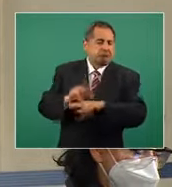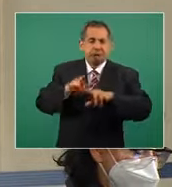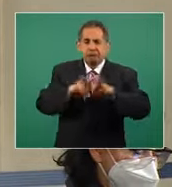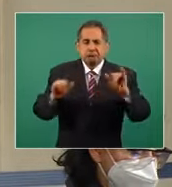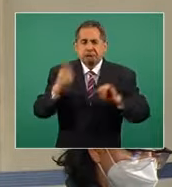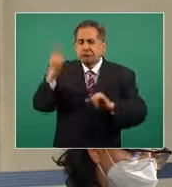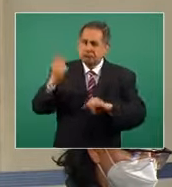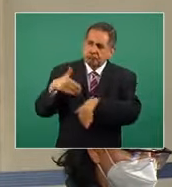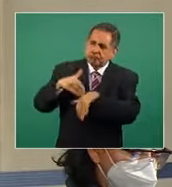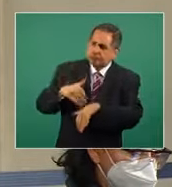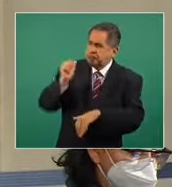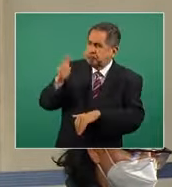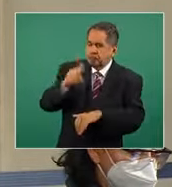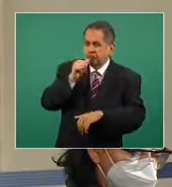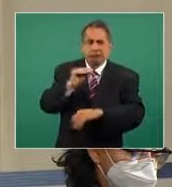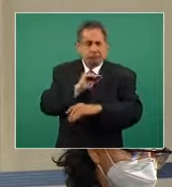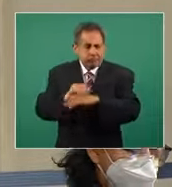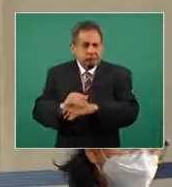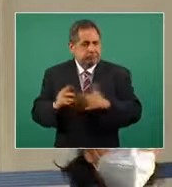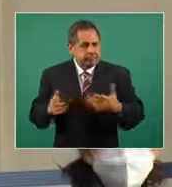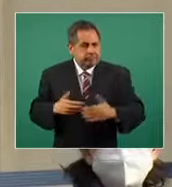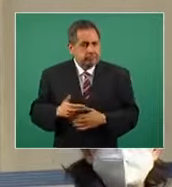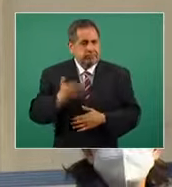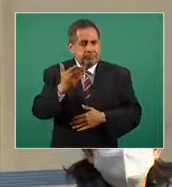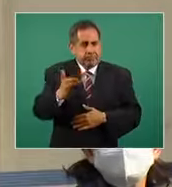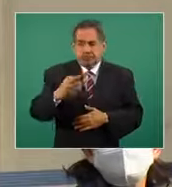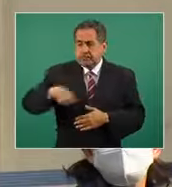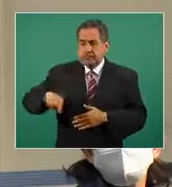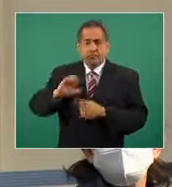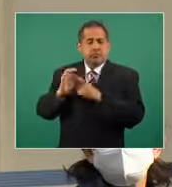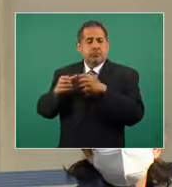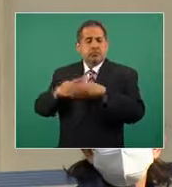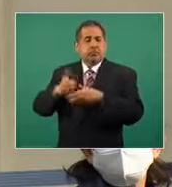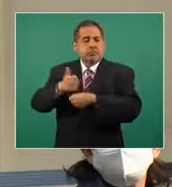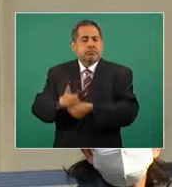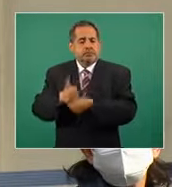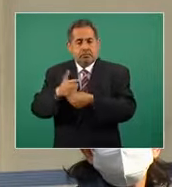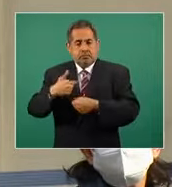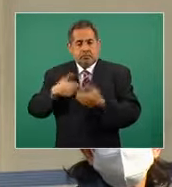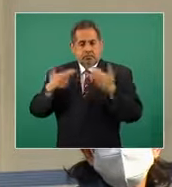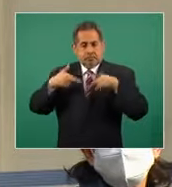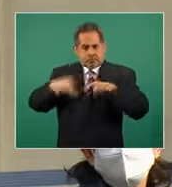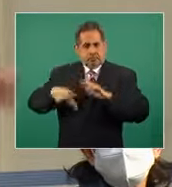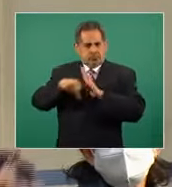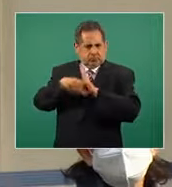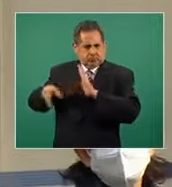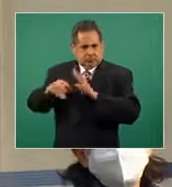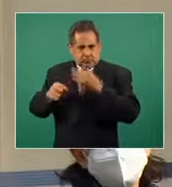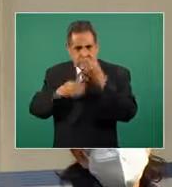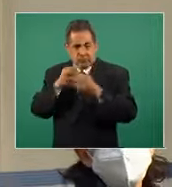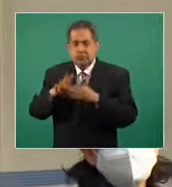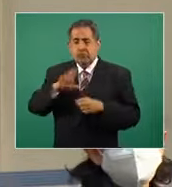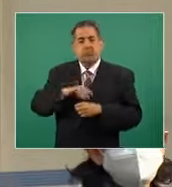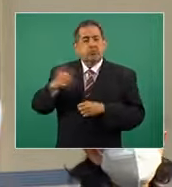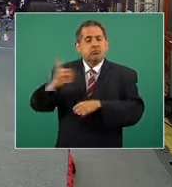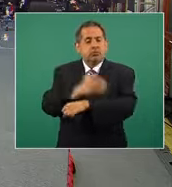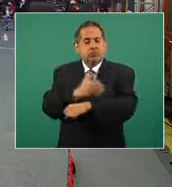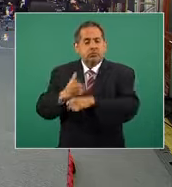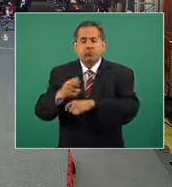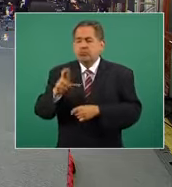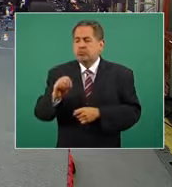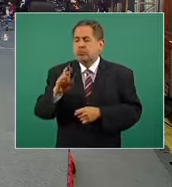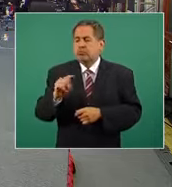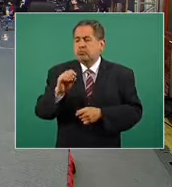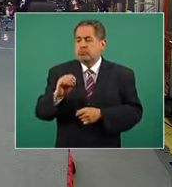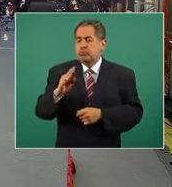cumplido cabalmente. Pedimos, la verdad, el comité de víctimas, yo vengo representando, yo soy reportera, hay otro compañero reportero, Roberto